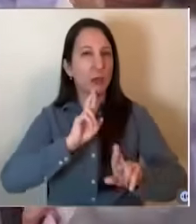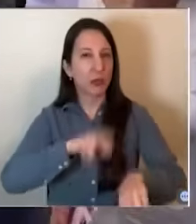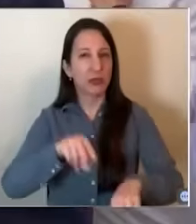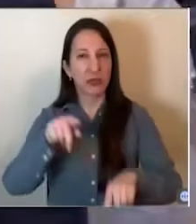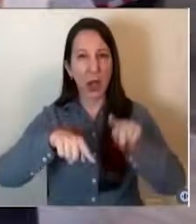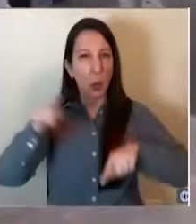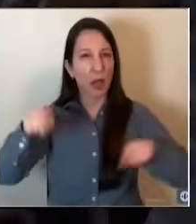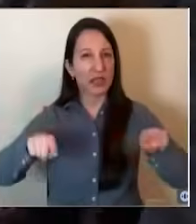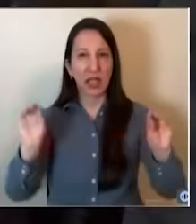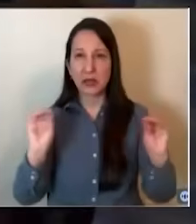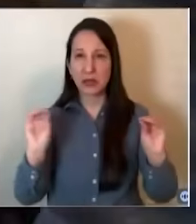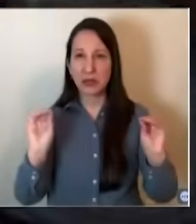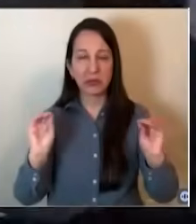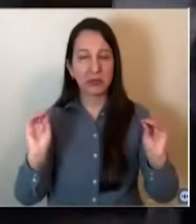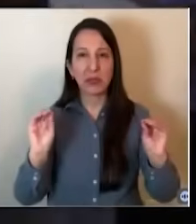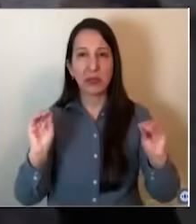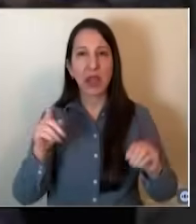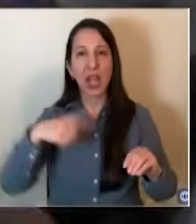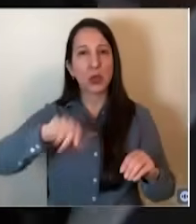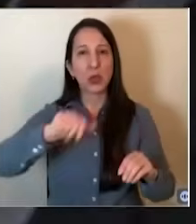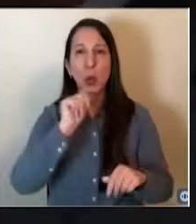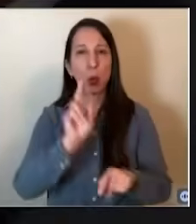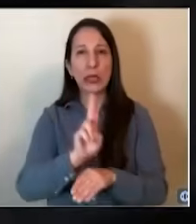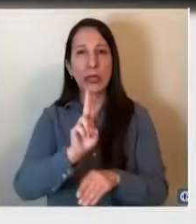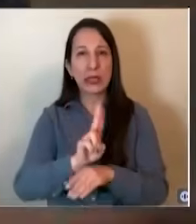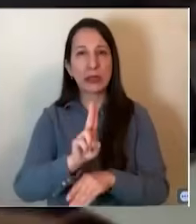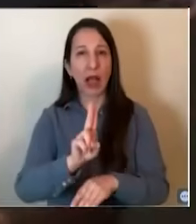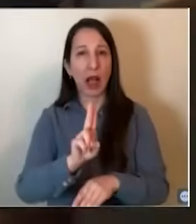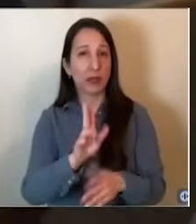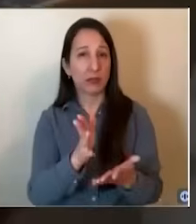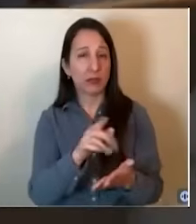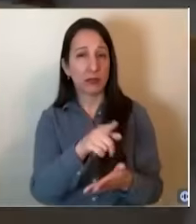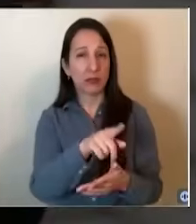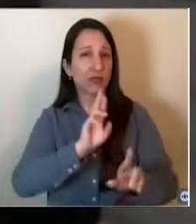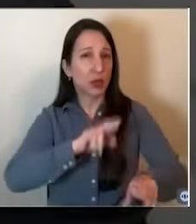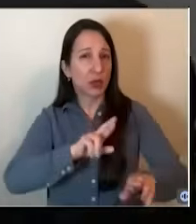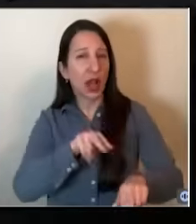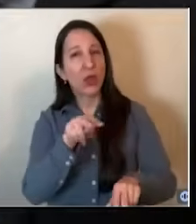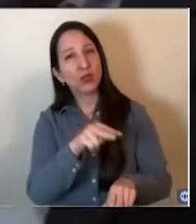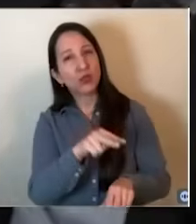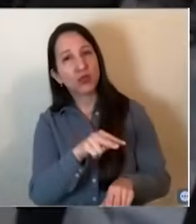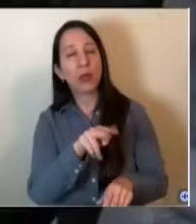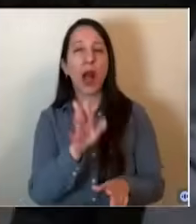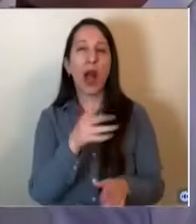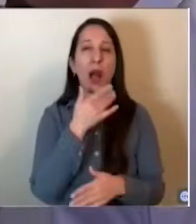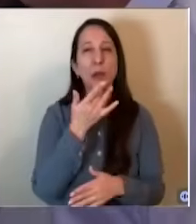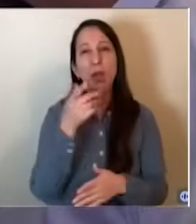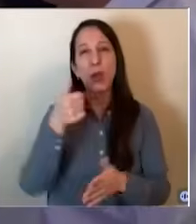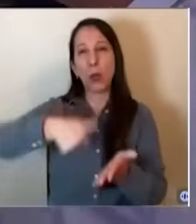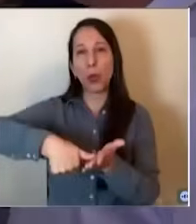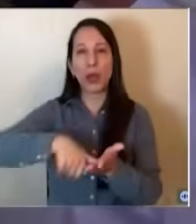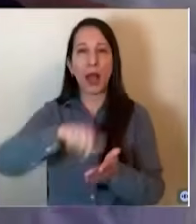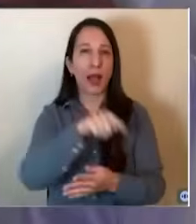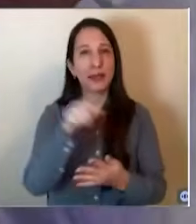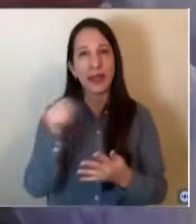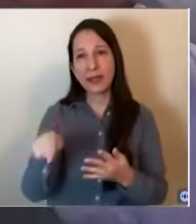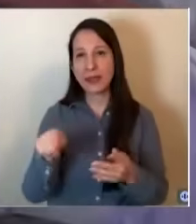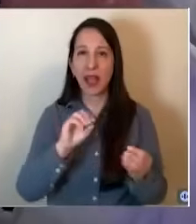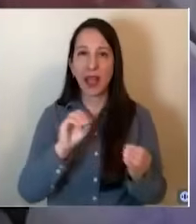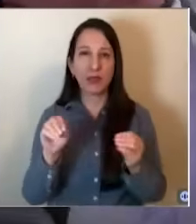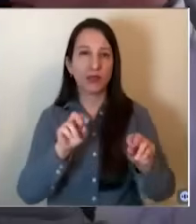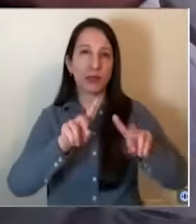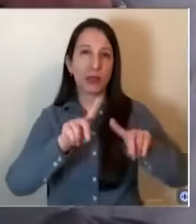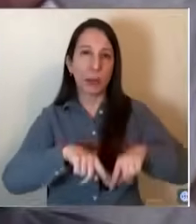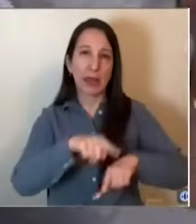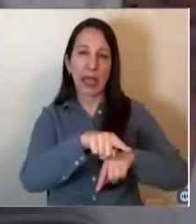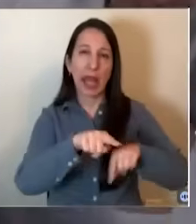Ya no utilizan eso como para decir, bueno, me voy por aquí o voto por esto, porque las encuestas